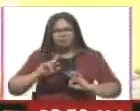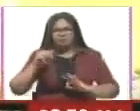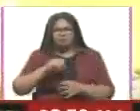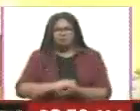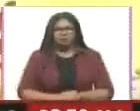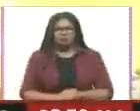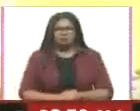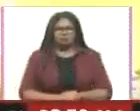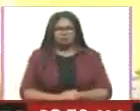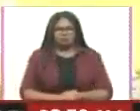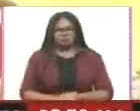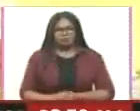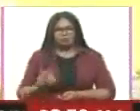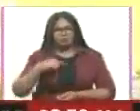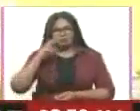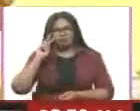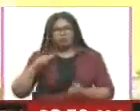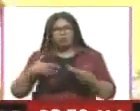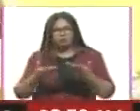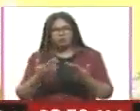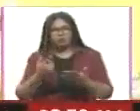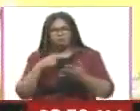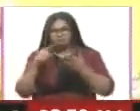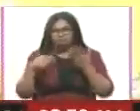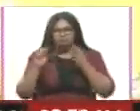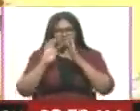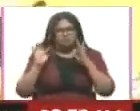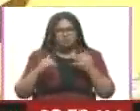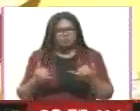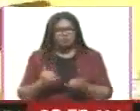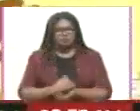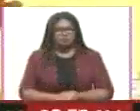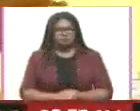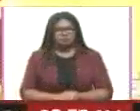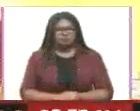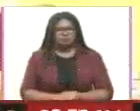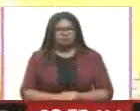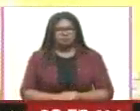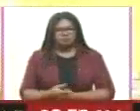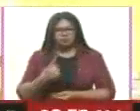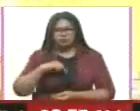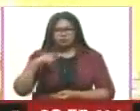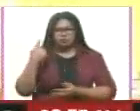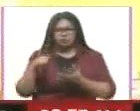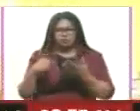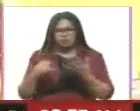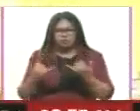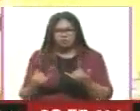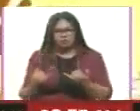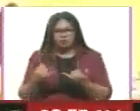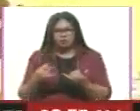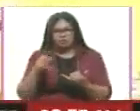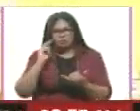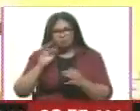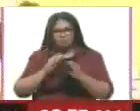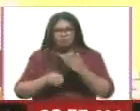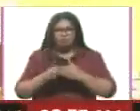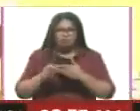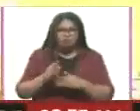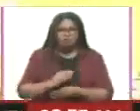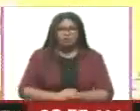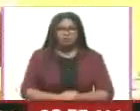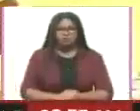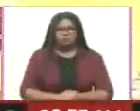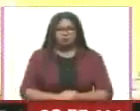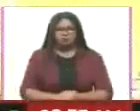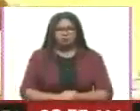falta de mantenimiento, drenajes colapsados, etcétera. Bueno, una suma de varias cosas hicieron que esa situación se diera y fue, digamos, lo que nos